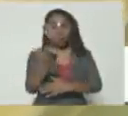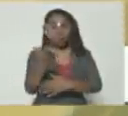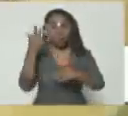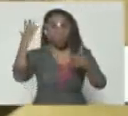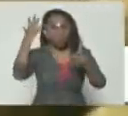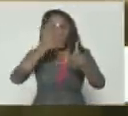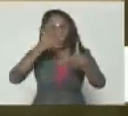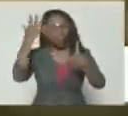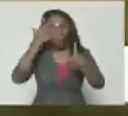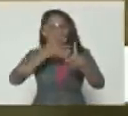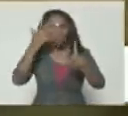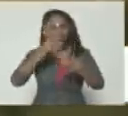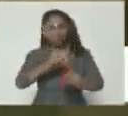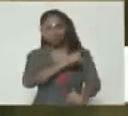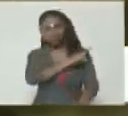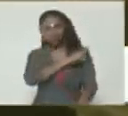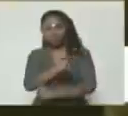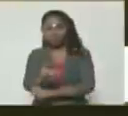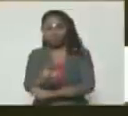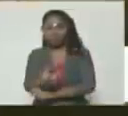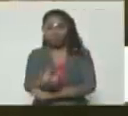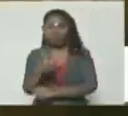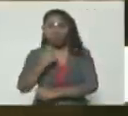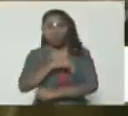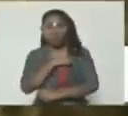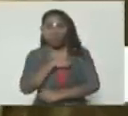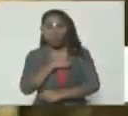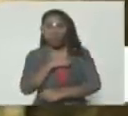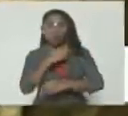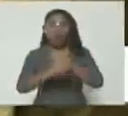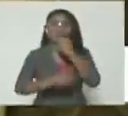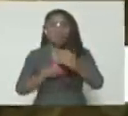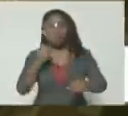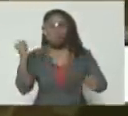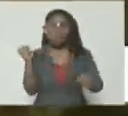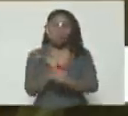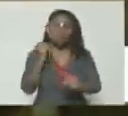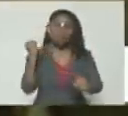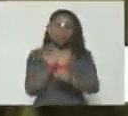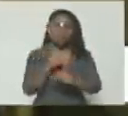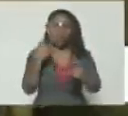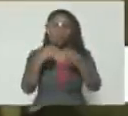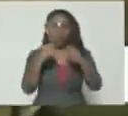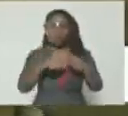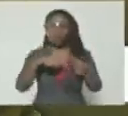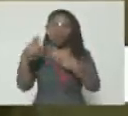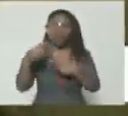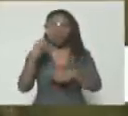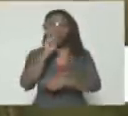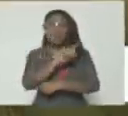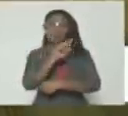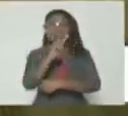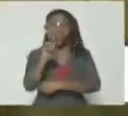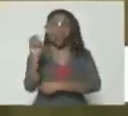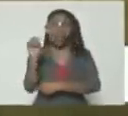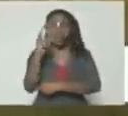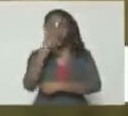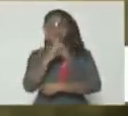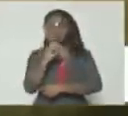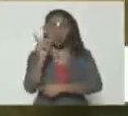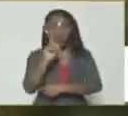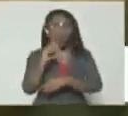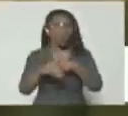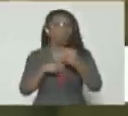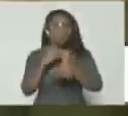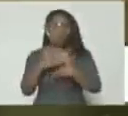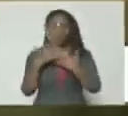instruyó, nos ordenó, y nosotros hemos estado cumpliendo con las exportaciones después de 120 años que no lo hacíamos.